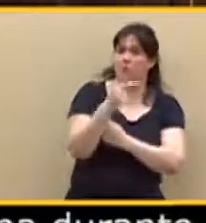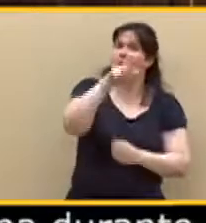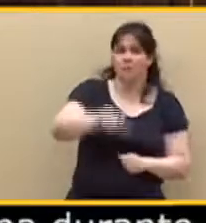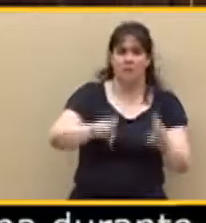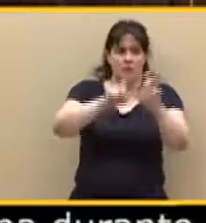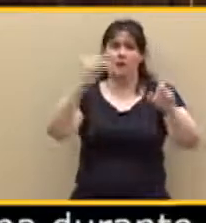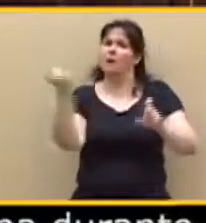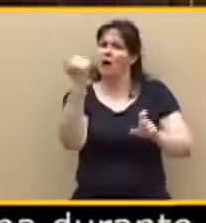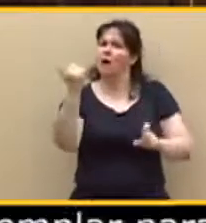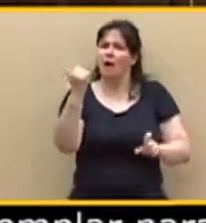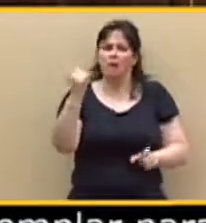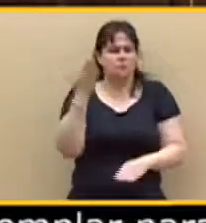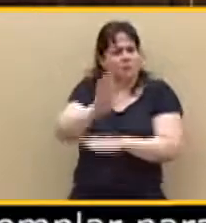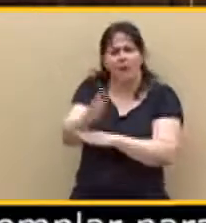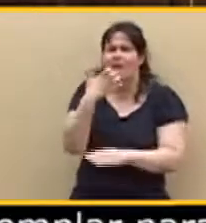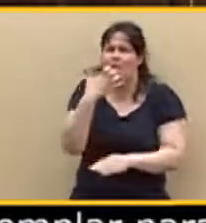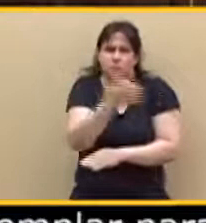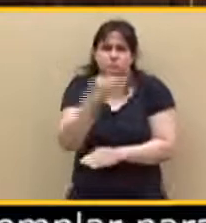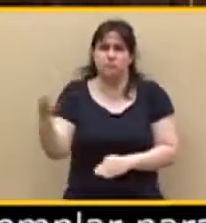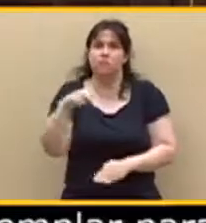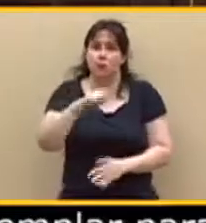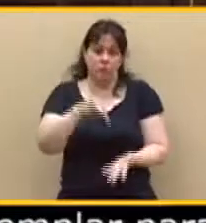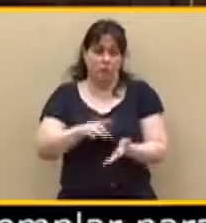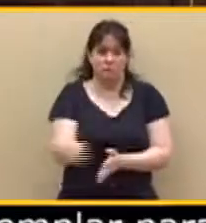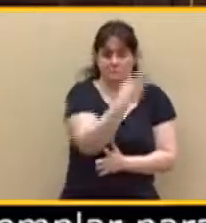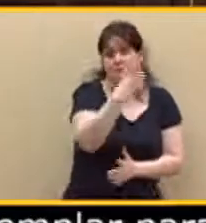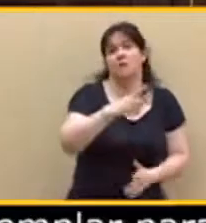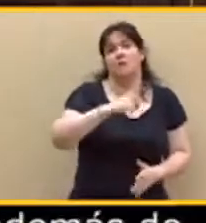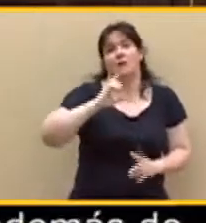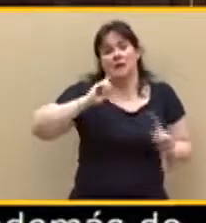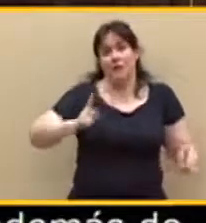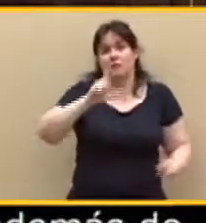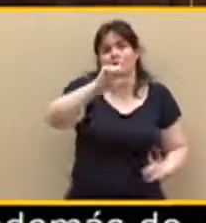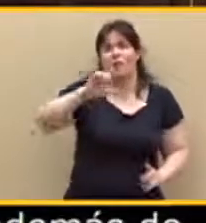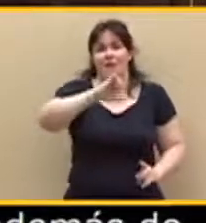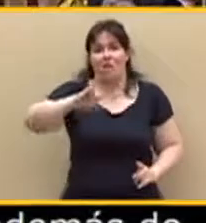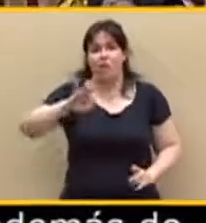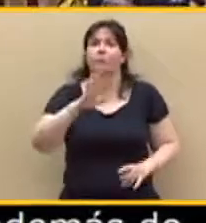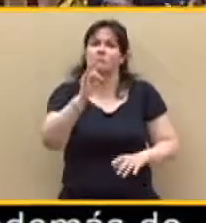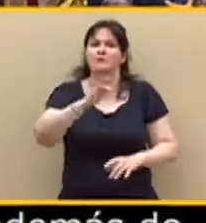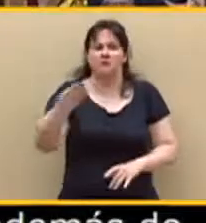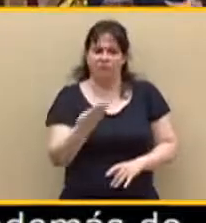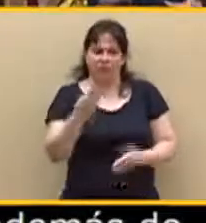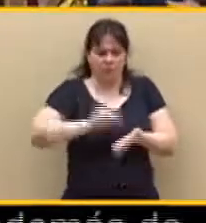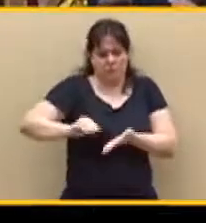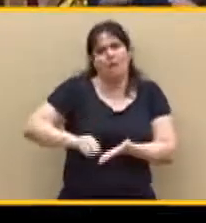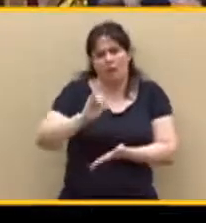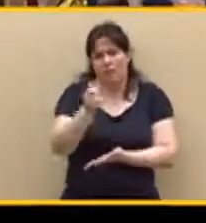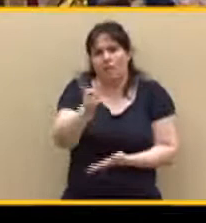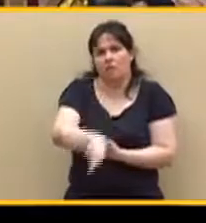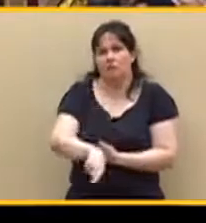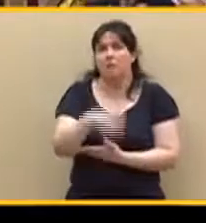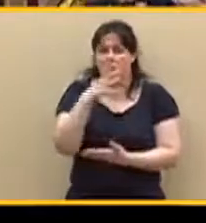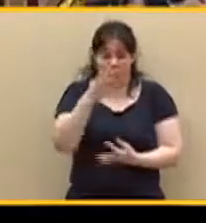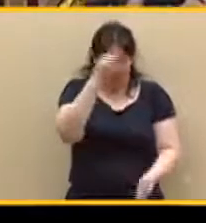que hoy está imputado en el caso Lezo, además de aparecer en los papeles de Bárcenas. Según los datos disponibles, sería